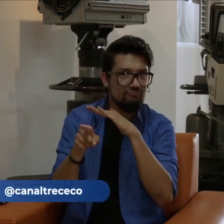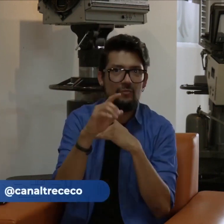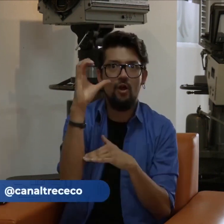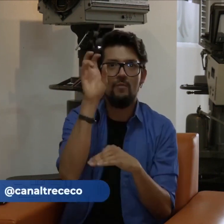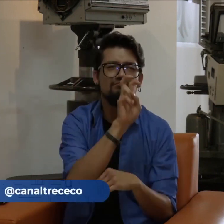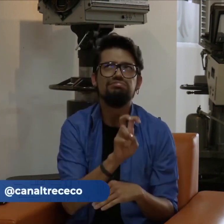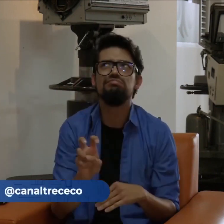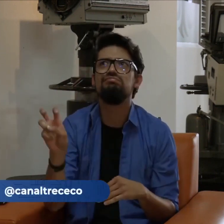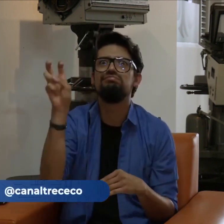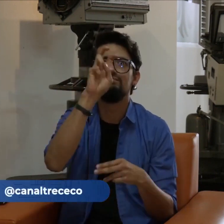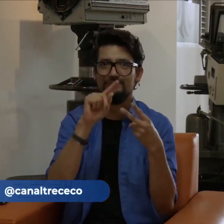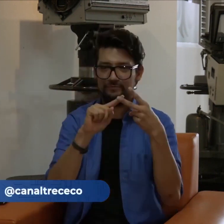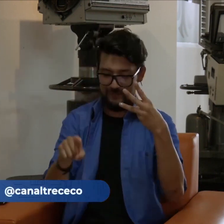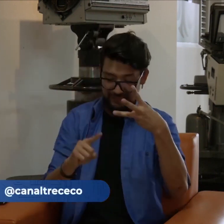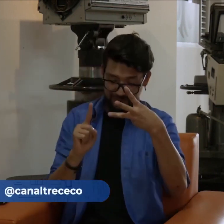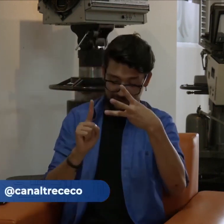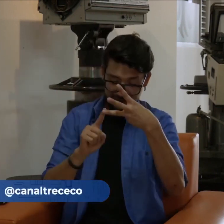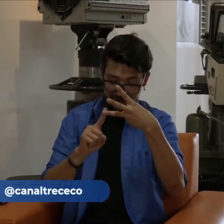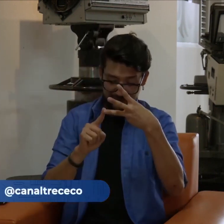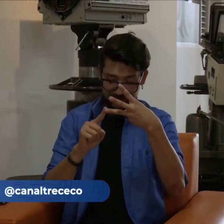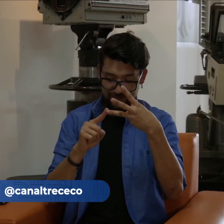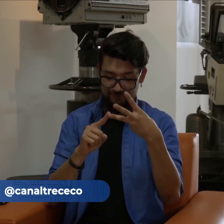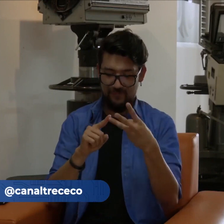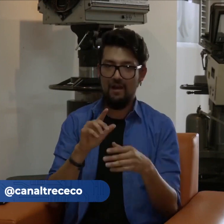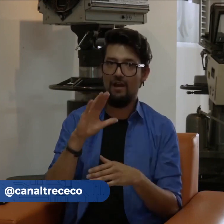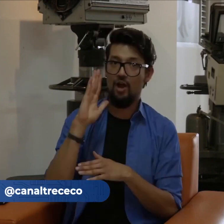Escapadas por Colombia. 15.